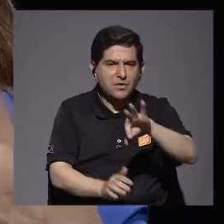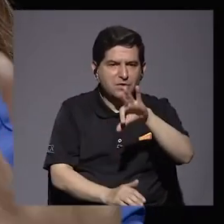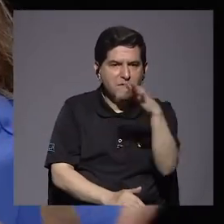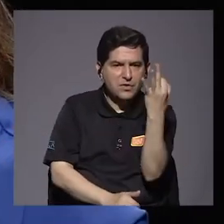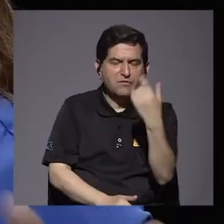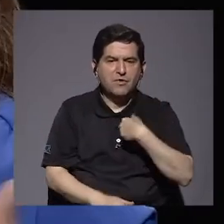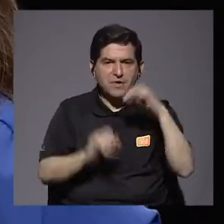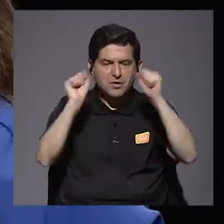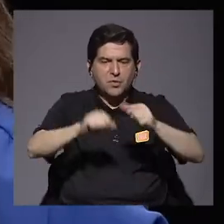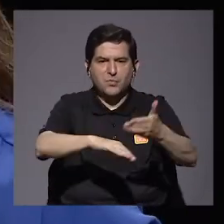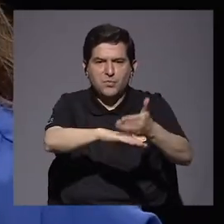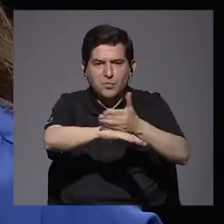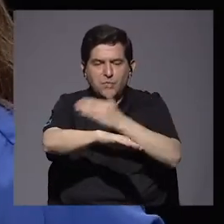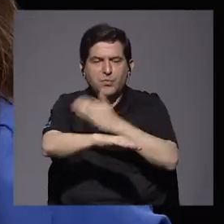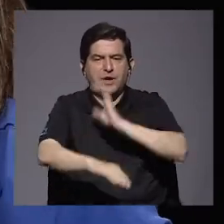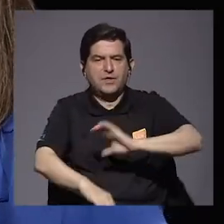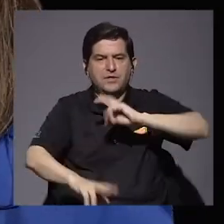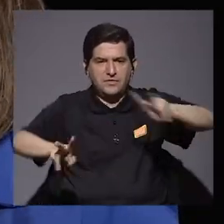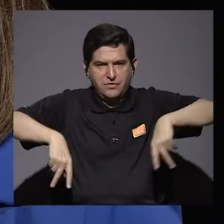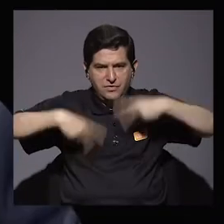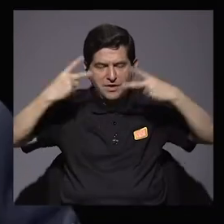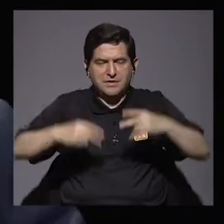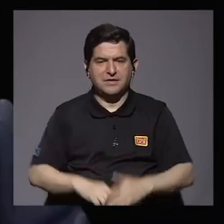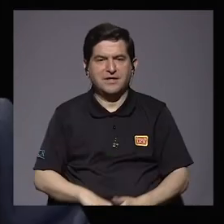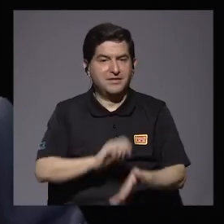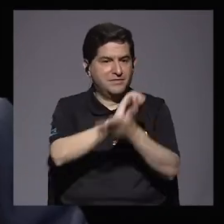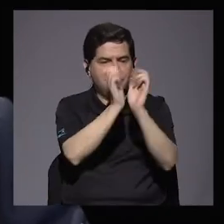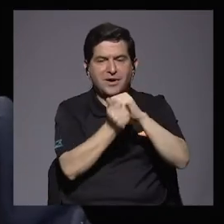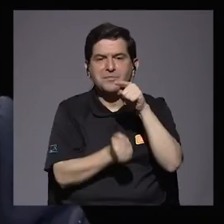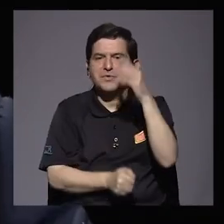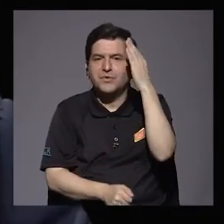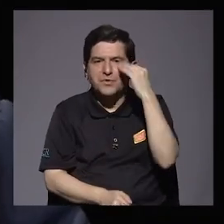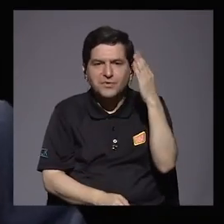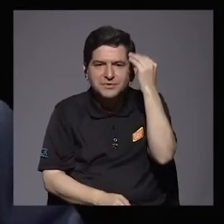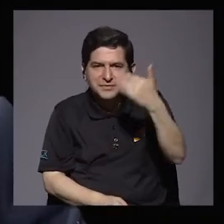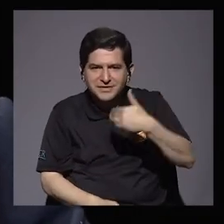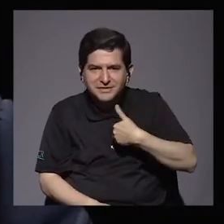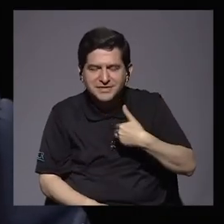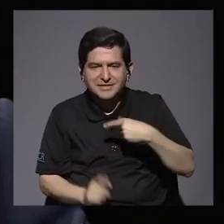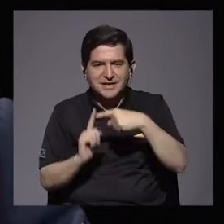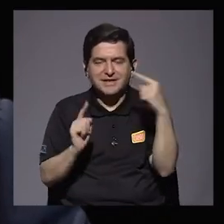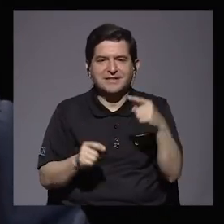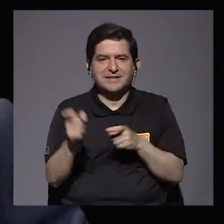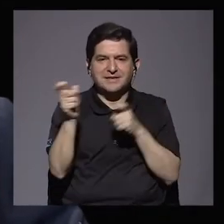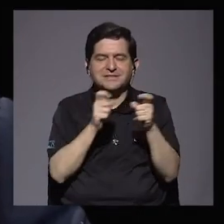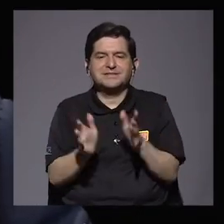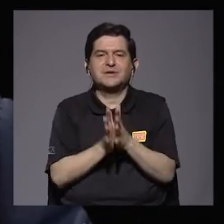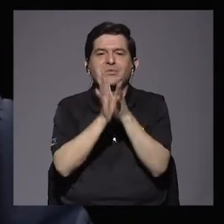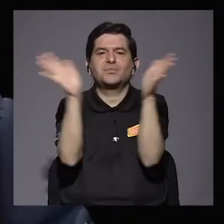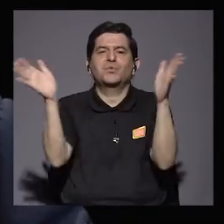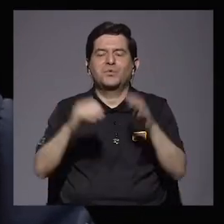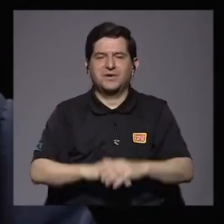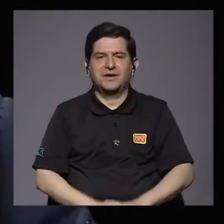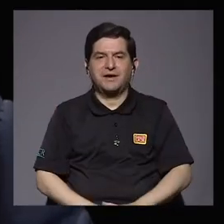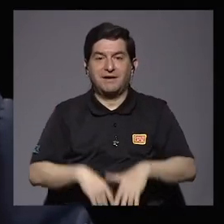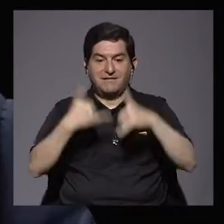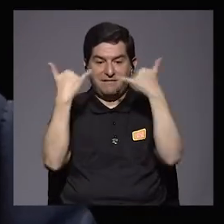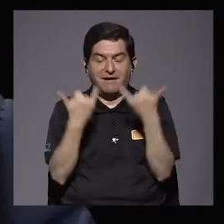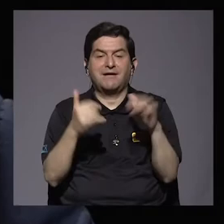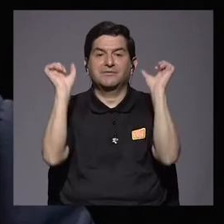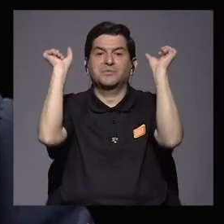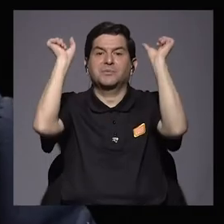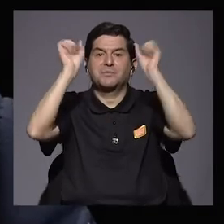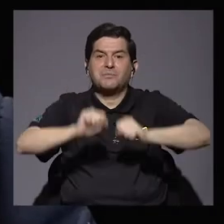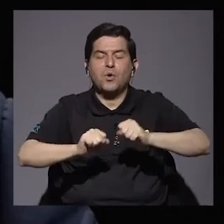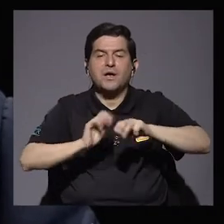las formas en que yo puedo mejorar mi calidad de vida. Doy un salto. Usted tiene una experiencia desde la administración pública y que hoy podría